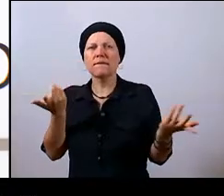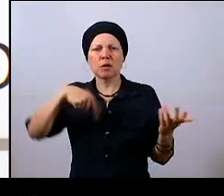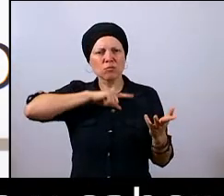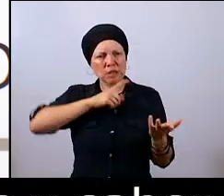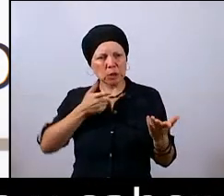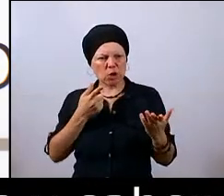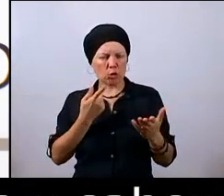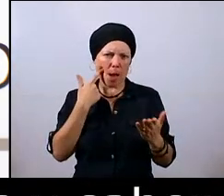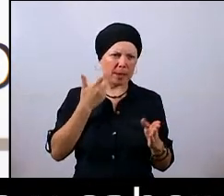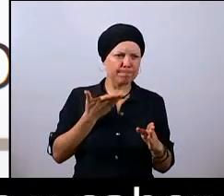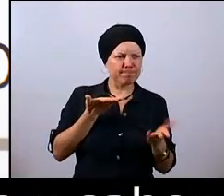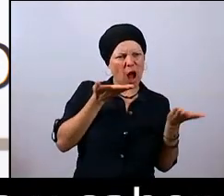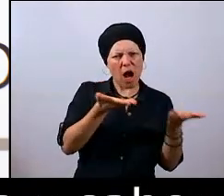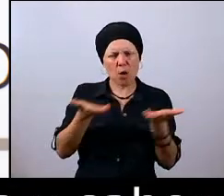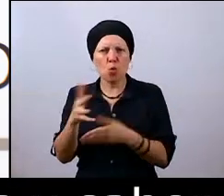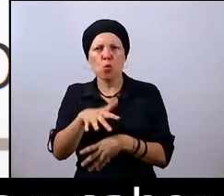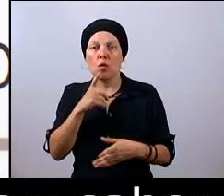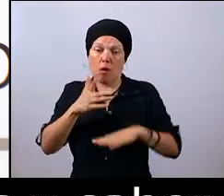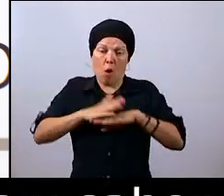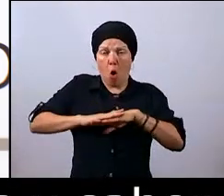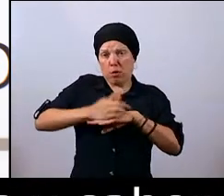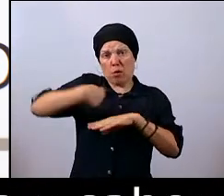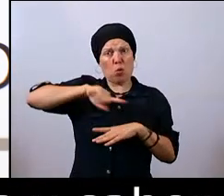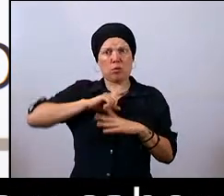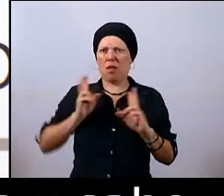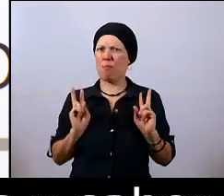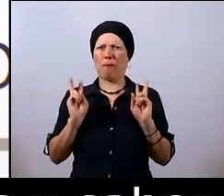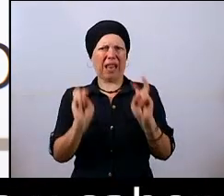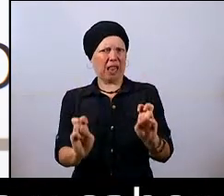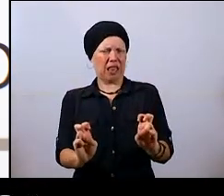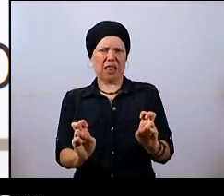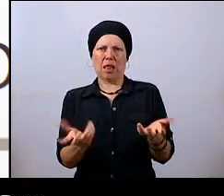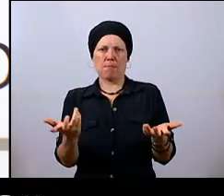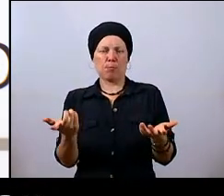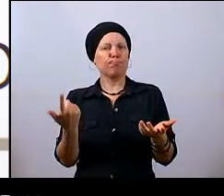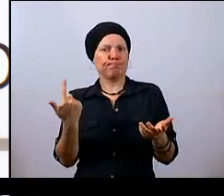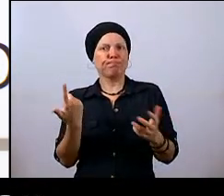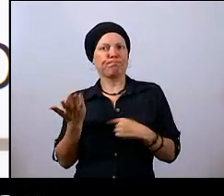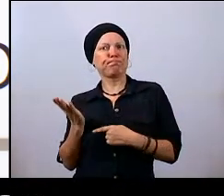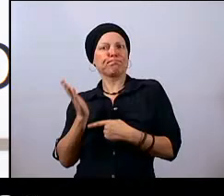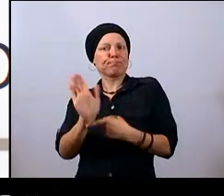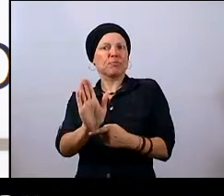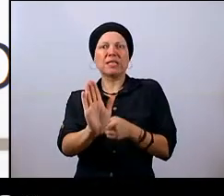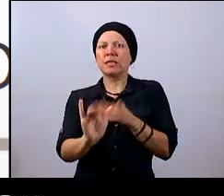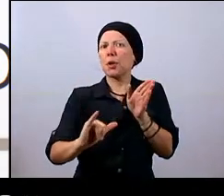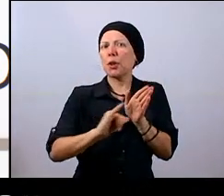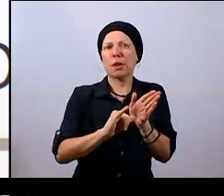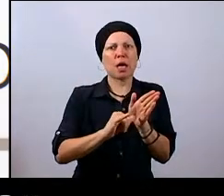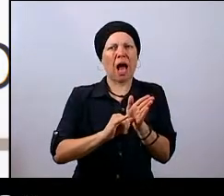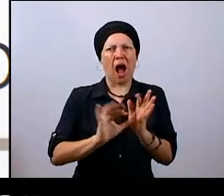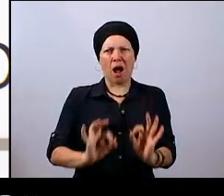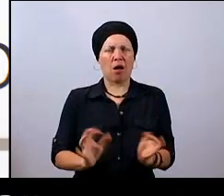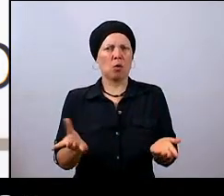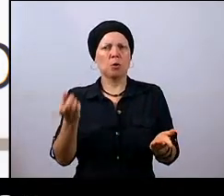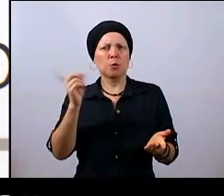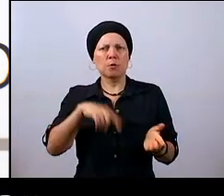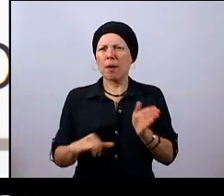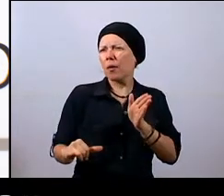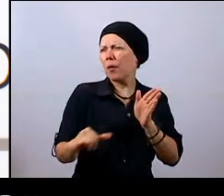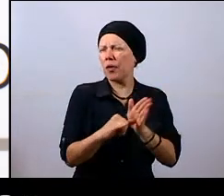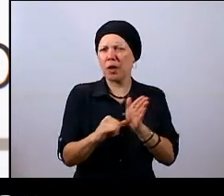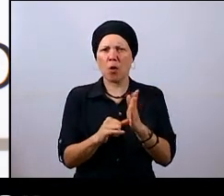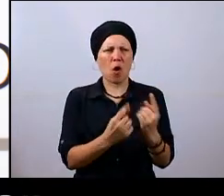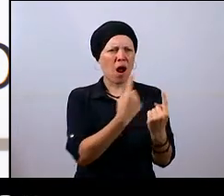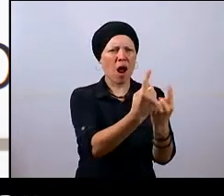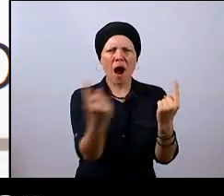que actuar. Nuestro Gobierno, desde un primer momento, se ha mostrado cerca, se ha posicionado muy cerca de cada